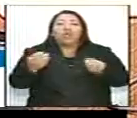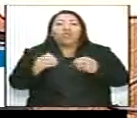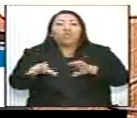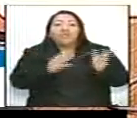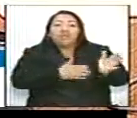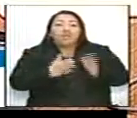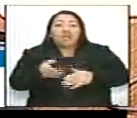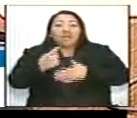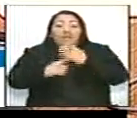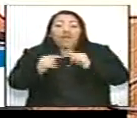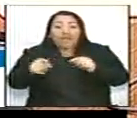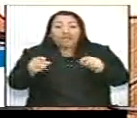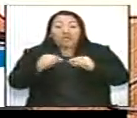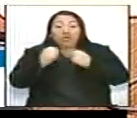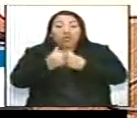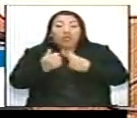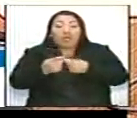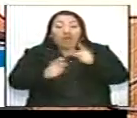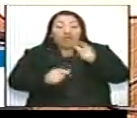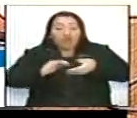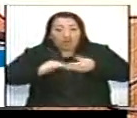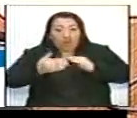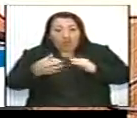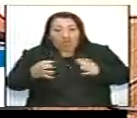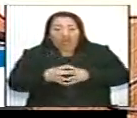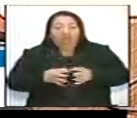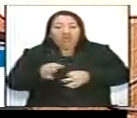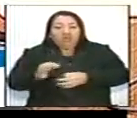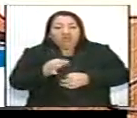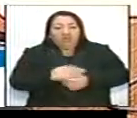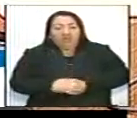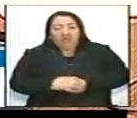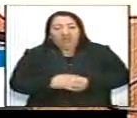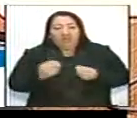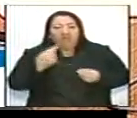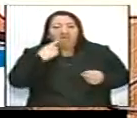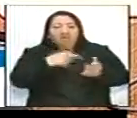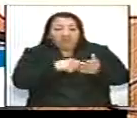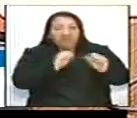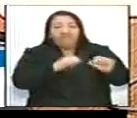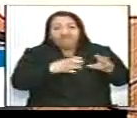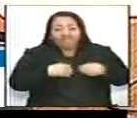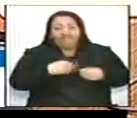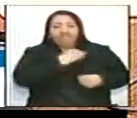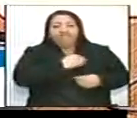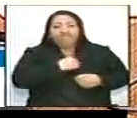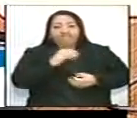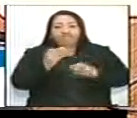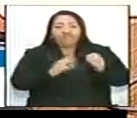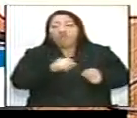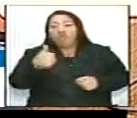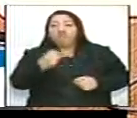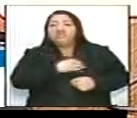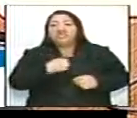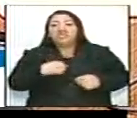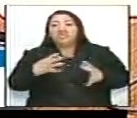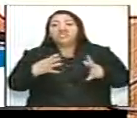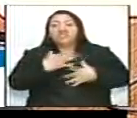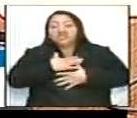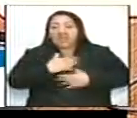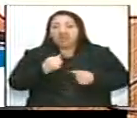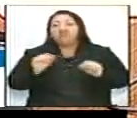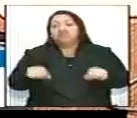lineamientos de esta política, que tiene instrumentos legales tanto del MEF como del Ministerio de Salud. Entonces se